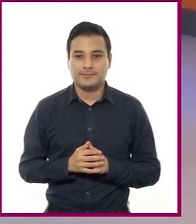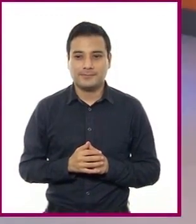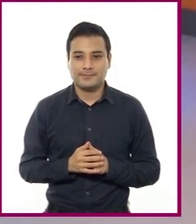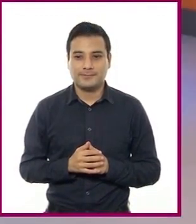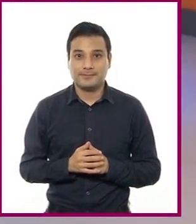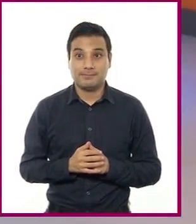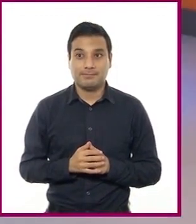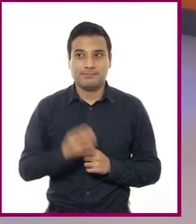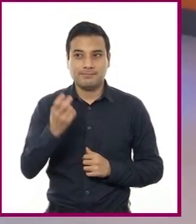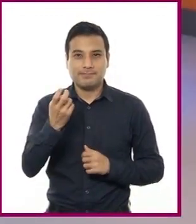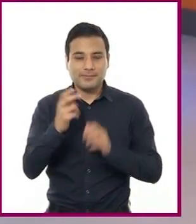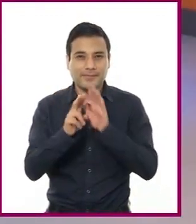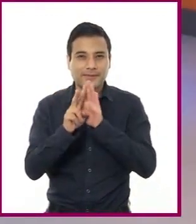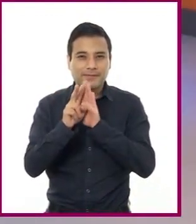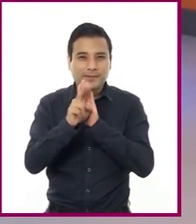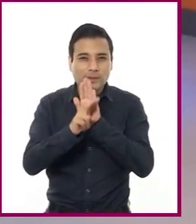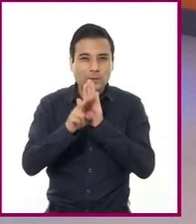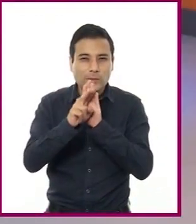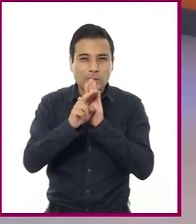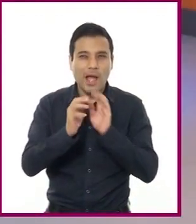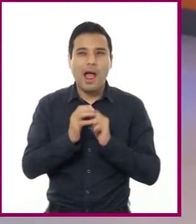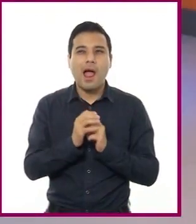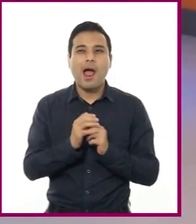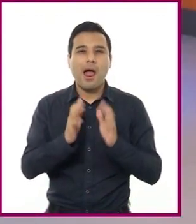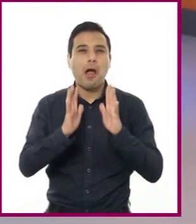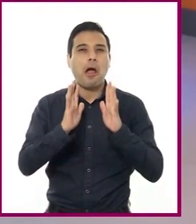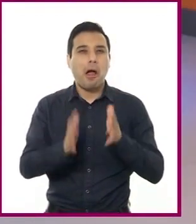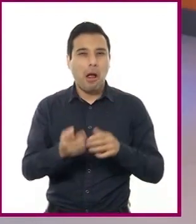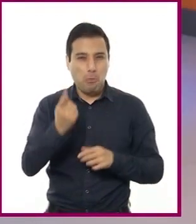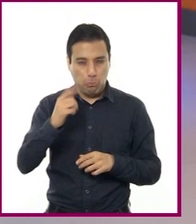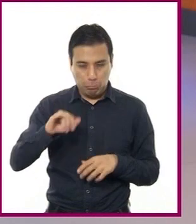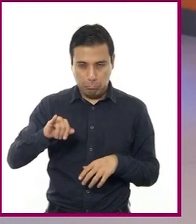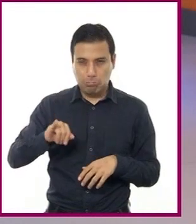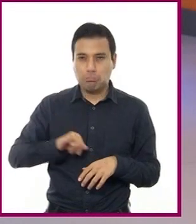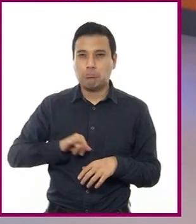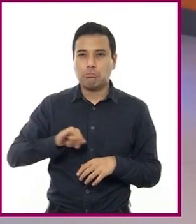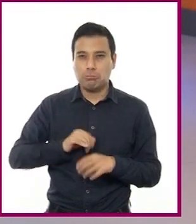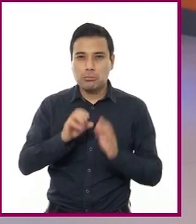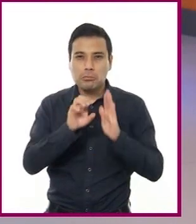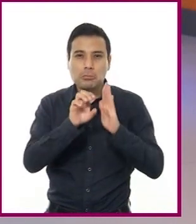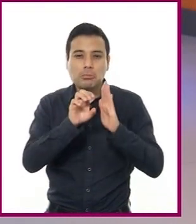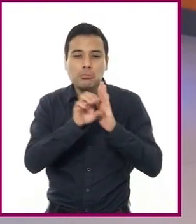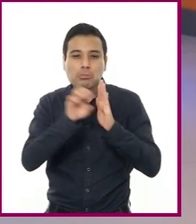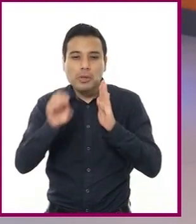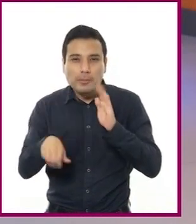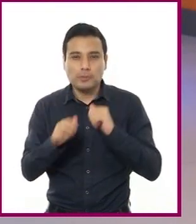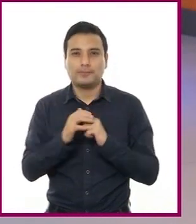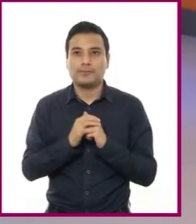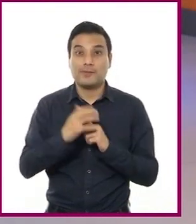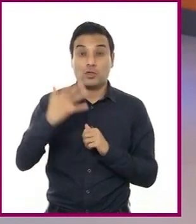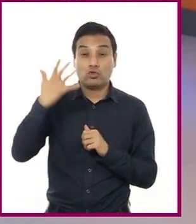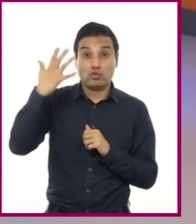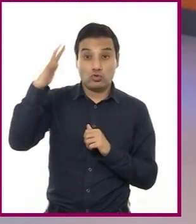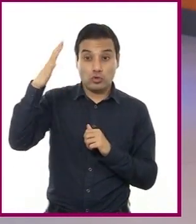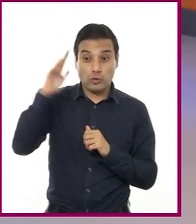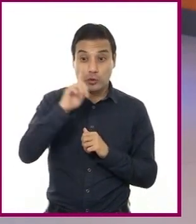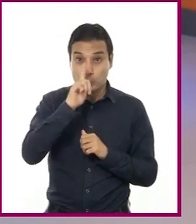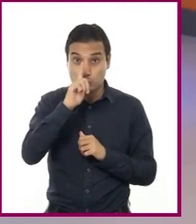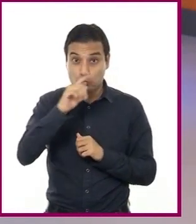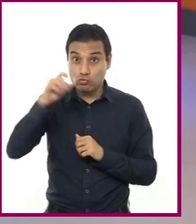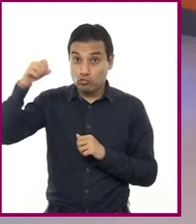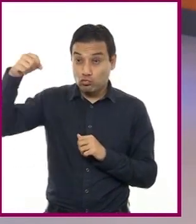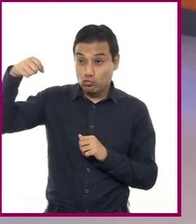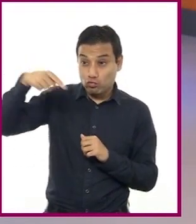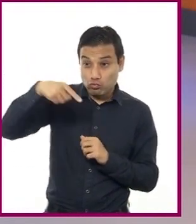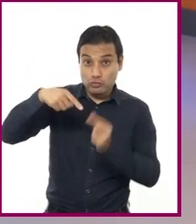Al ver este video, noté una cosa que me llamó la atención. Cuando el haz de luz que provenía del sol incidió